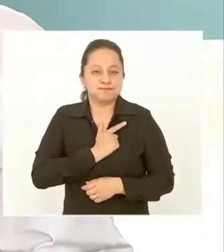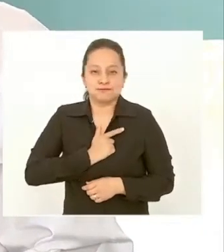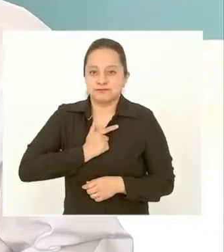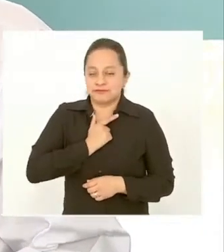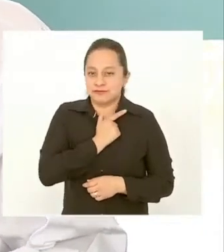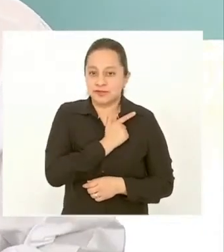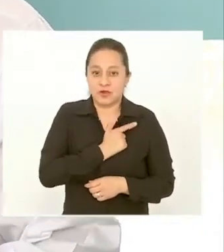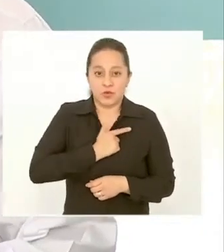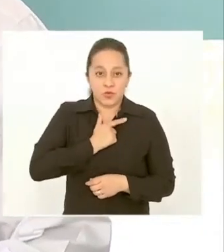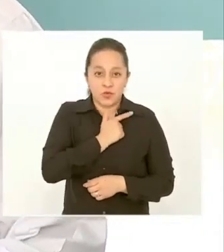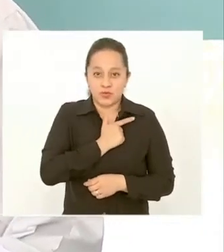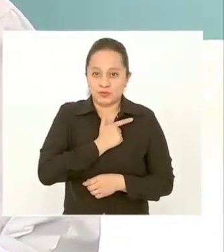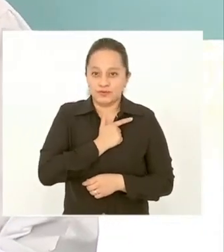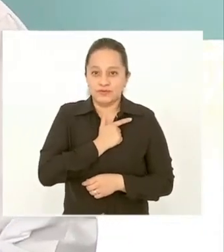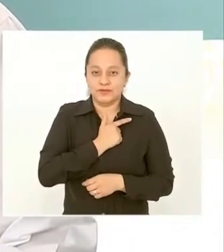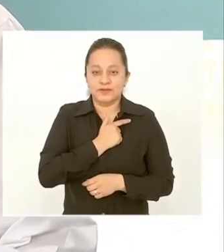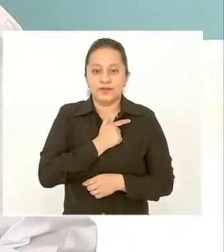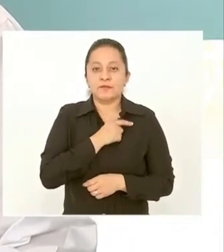el acompañar